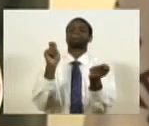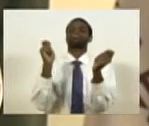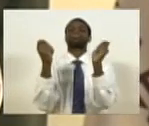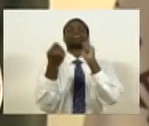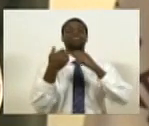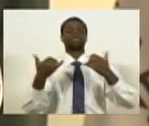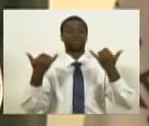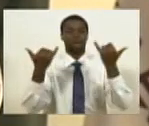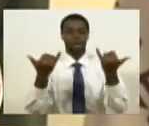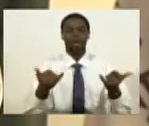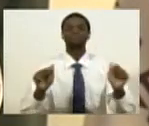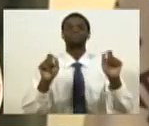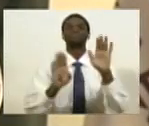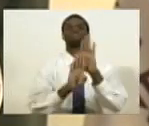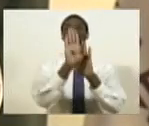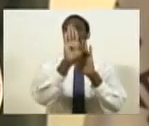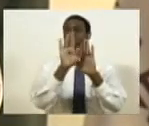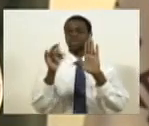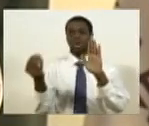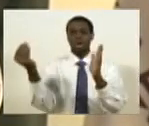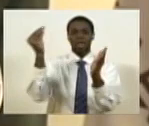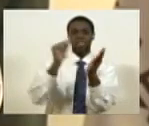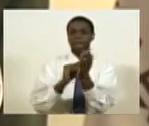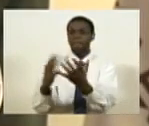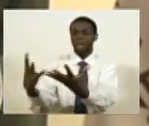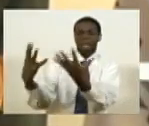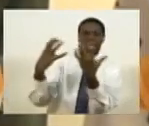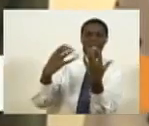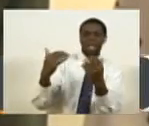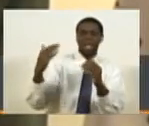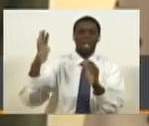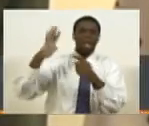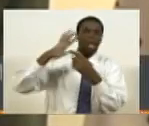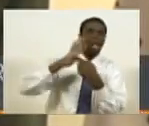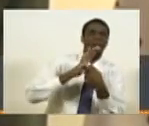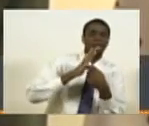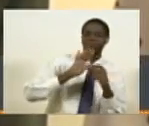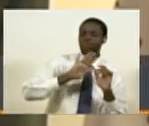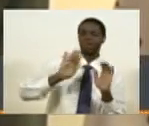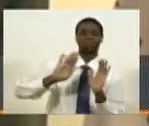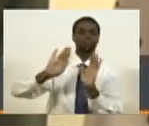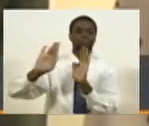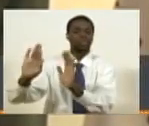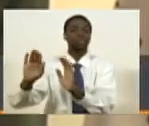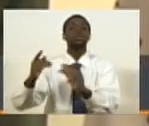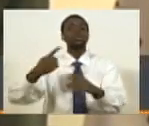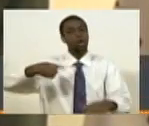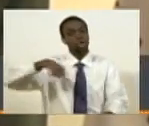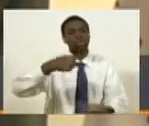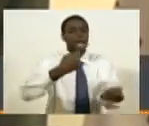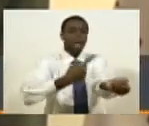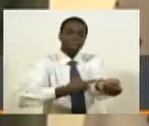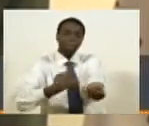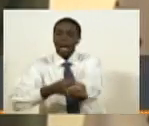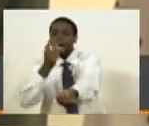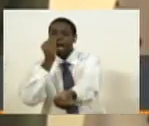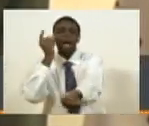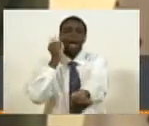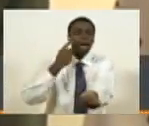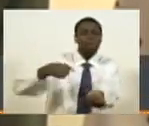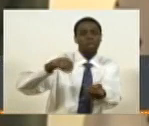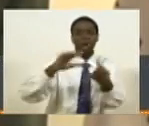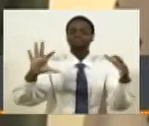muerte y la desolación de nuestra patria. Hagamos posible un acuerdo de hermanos y hermanas para la vida y